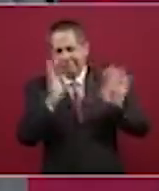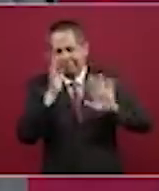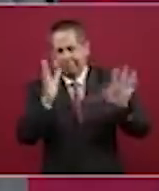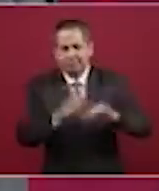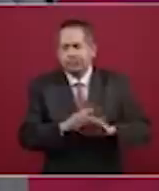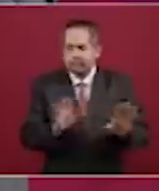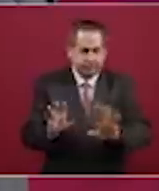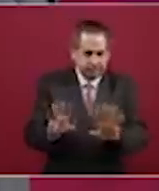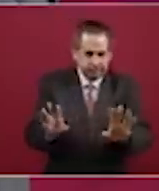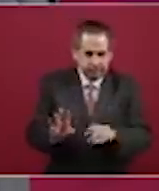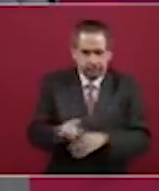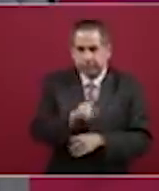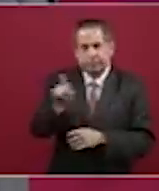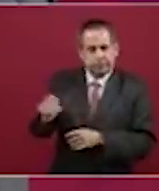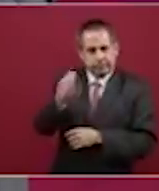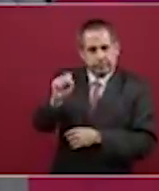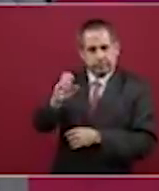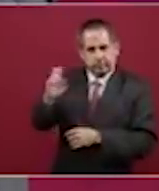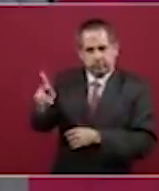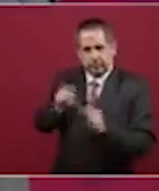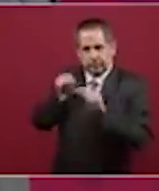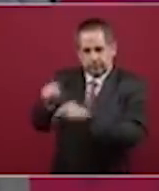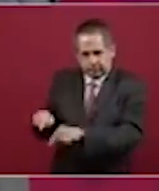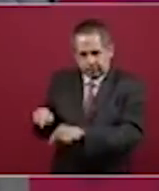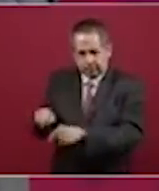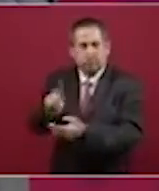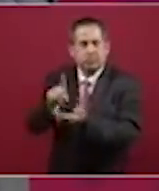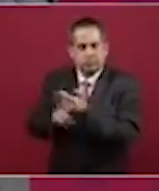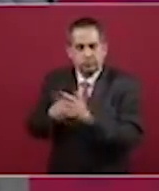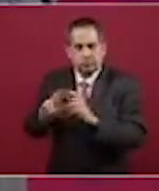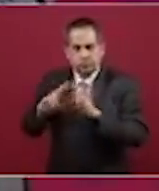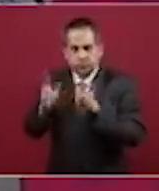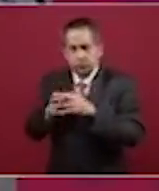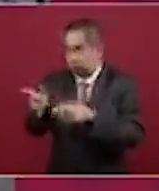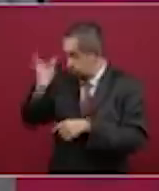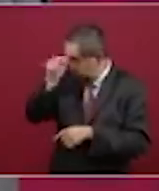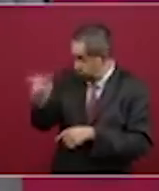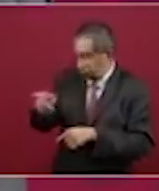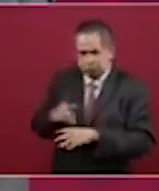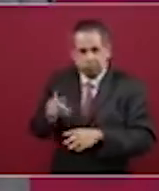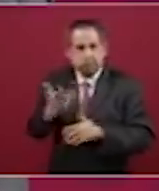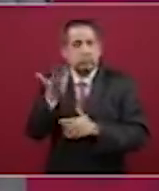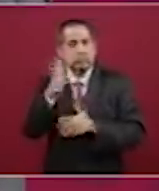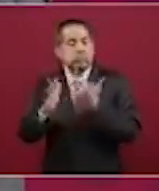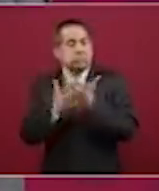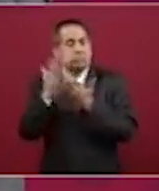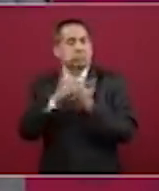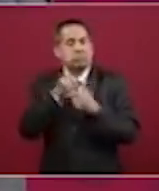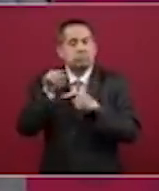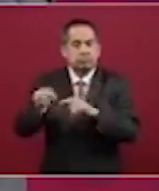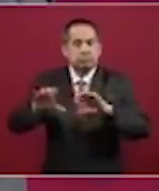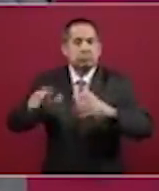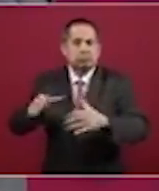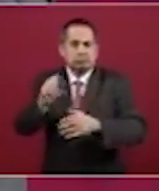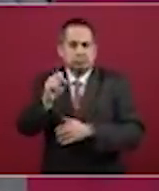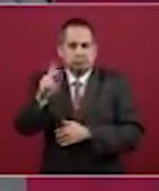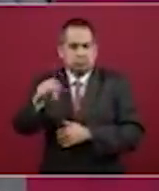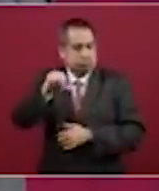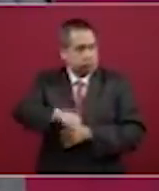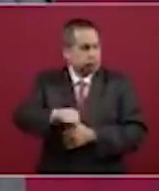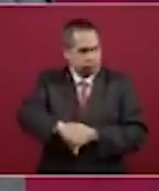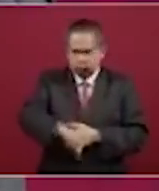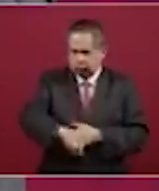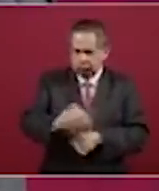No, la Secretaría de Educación Pública, ahí, ¿te parece? Claro que sí, señor. A las 10 de la mañana, ahí,